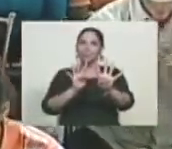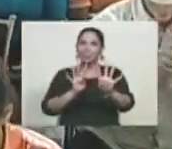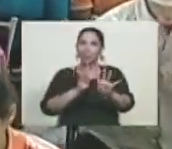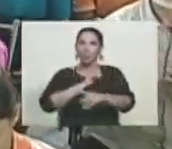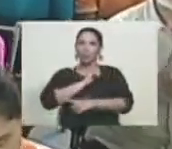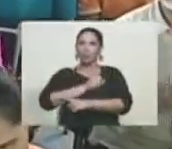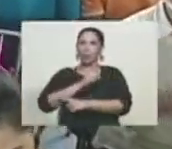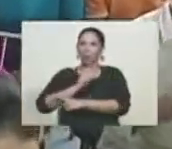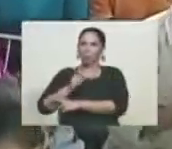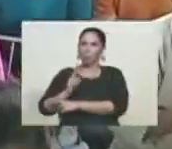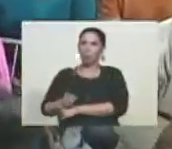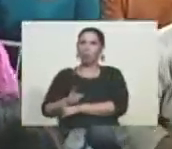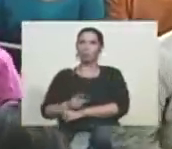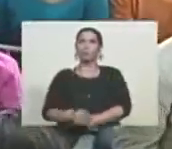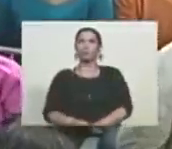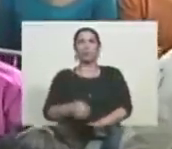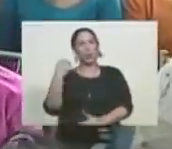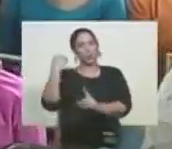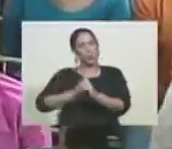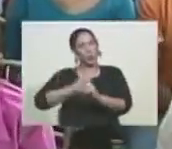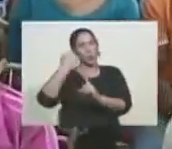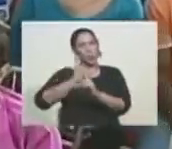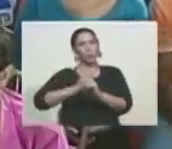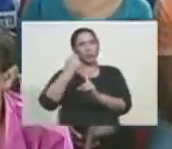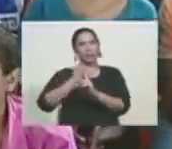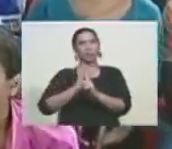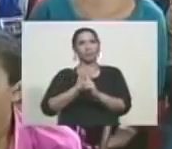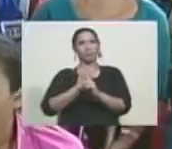de crítica, de lucha